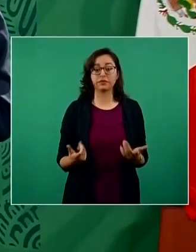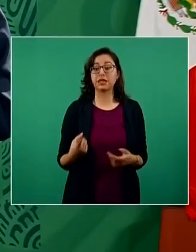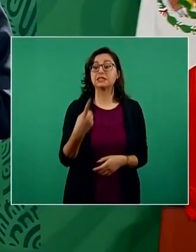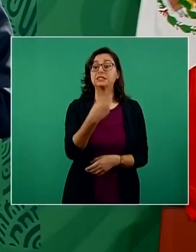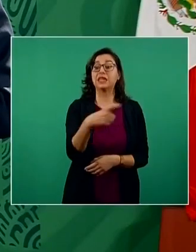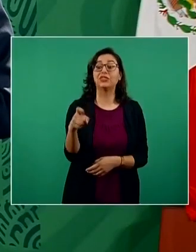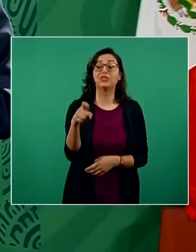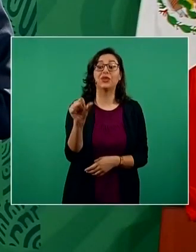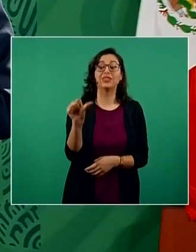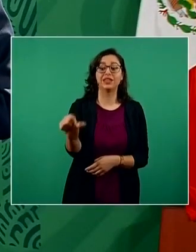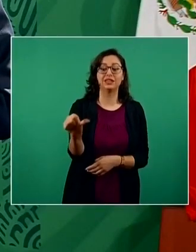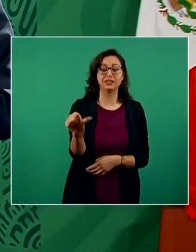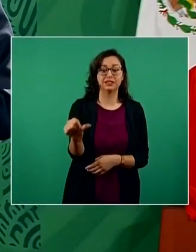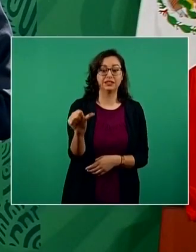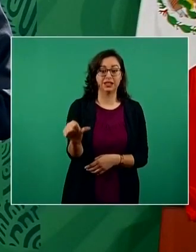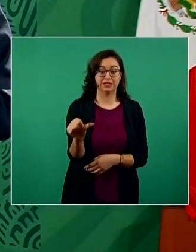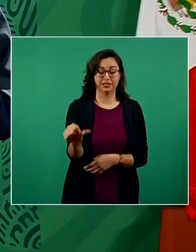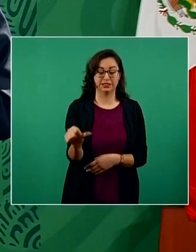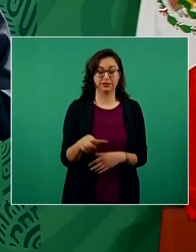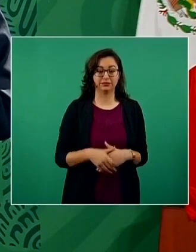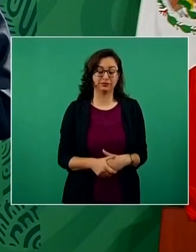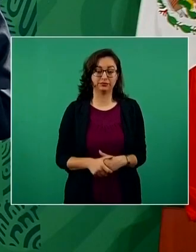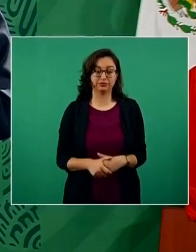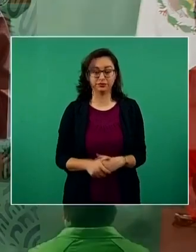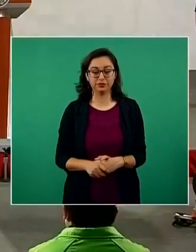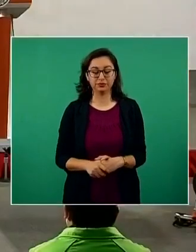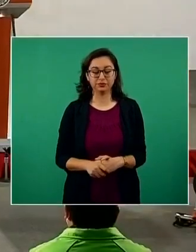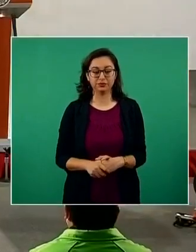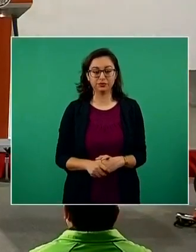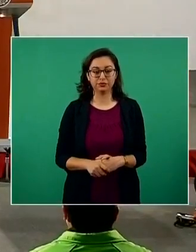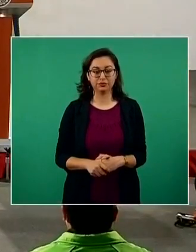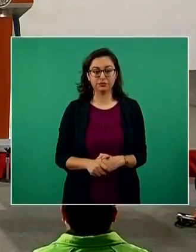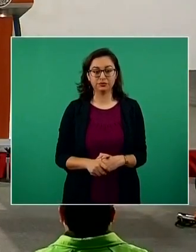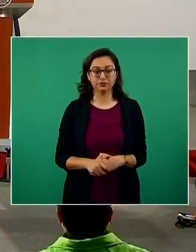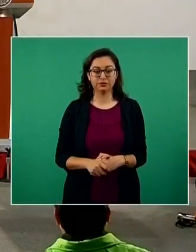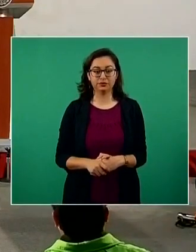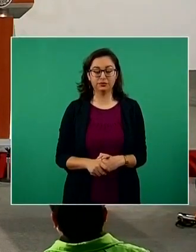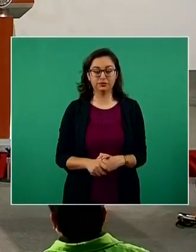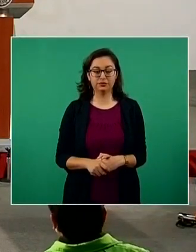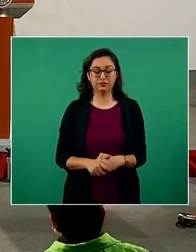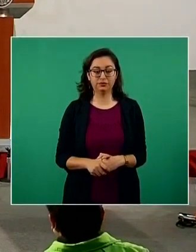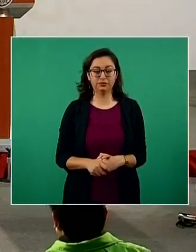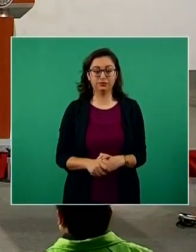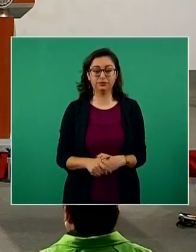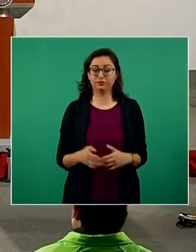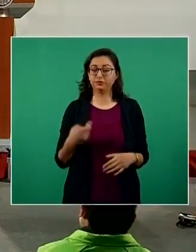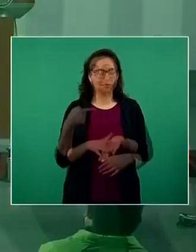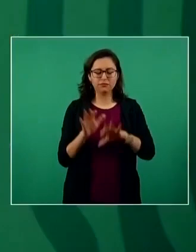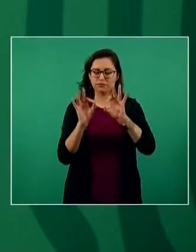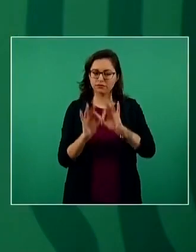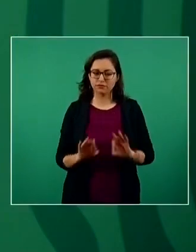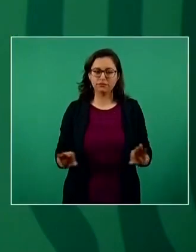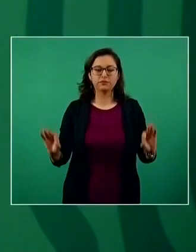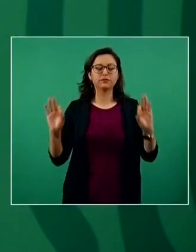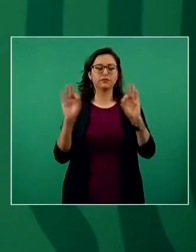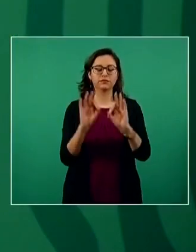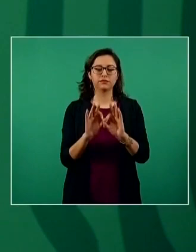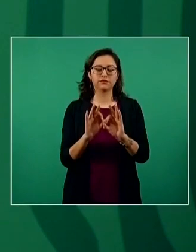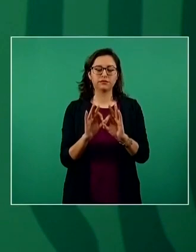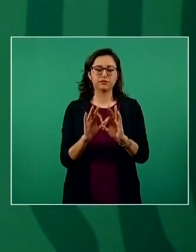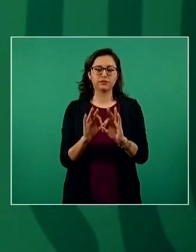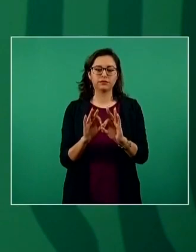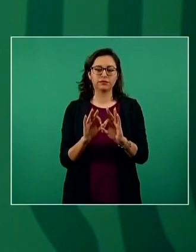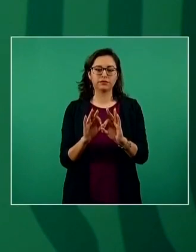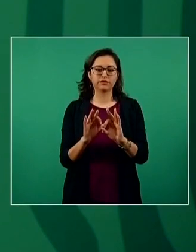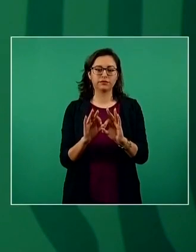que la tragedia de la línea 12 del metro o cómo se enfrentó a la pandemia también hayan influido en la ciudadanía para que emitieran este voto de